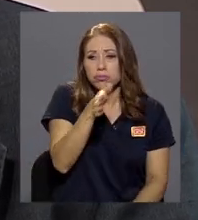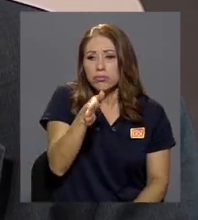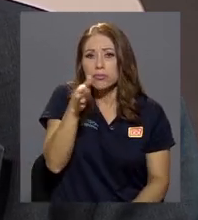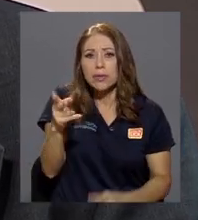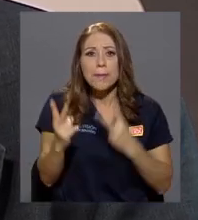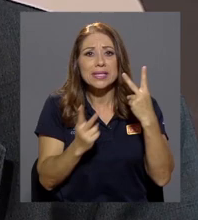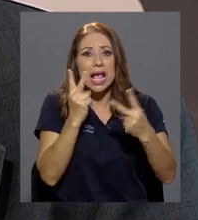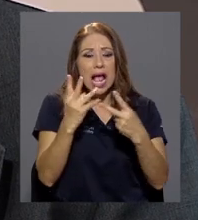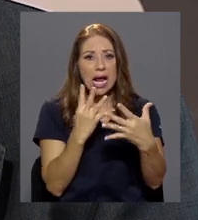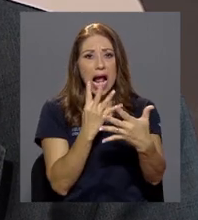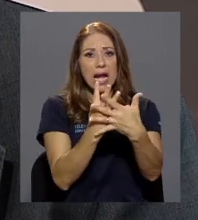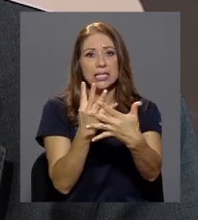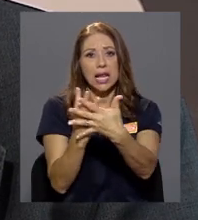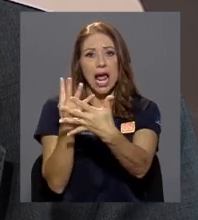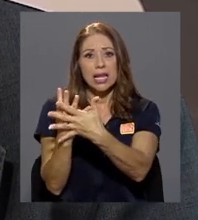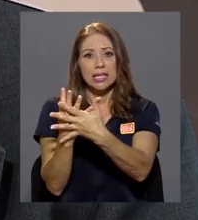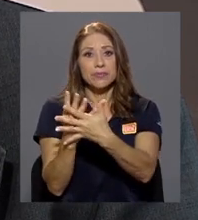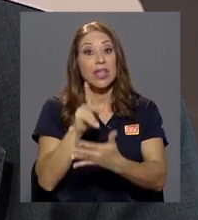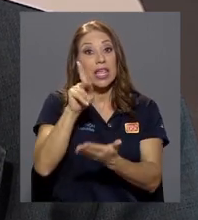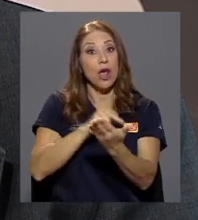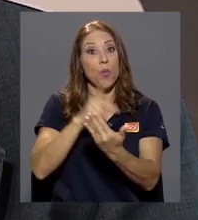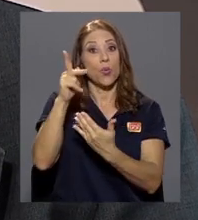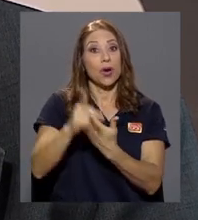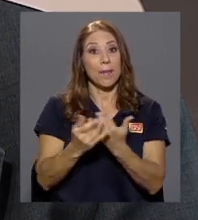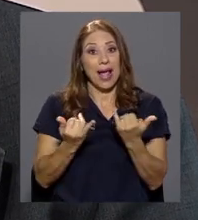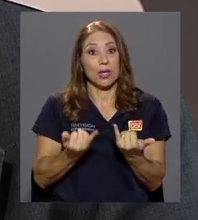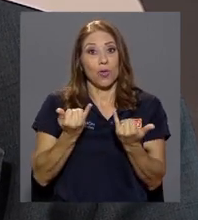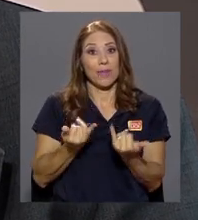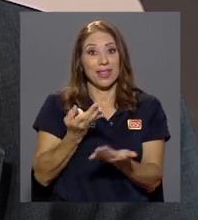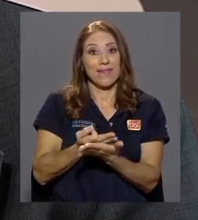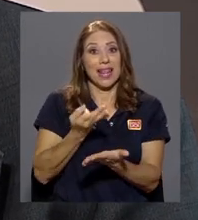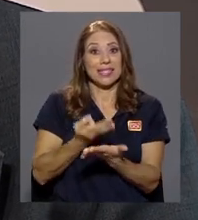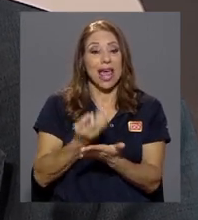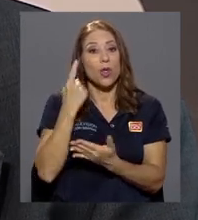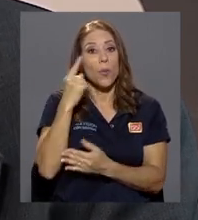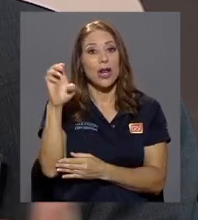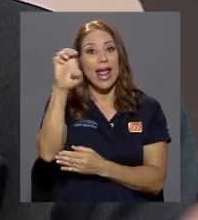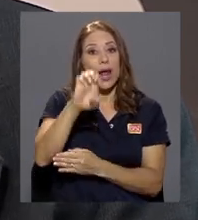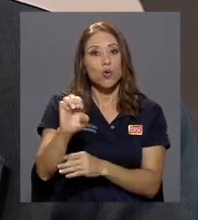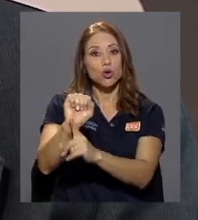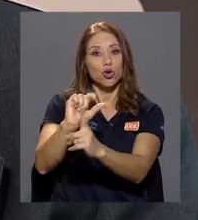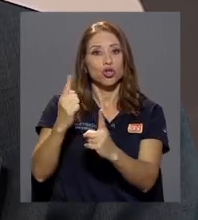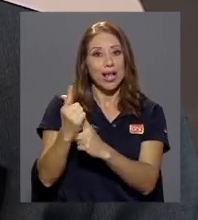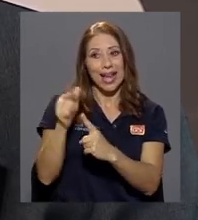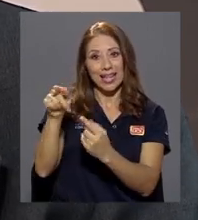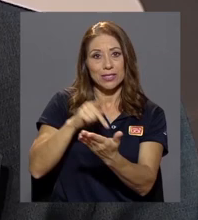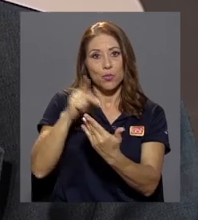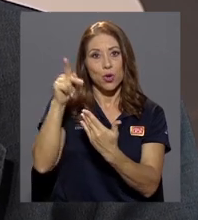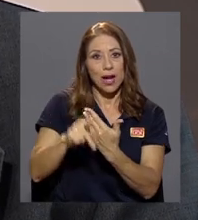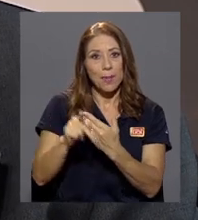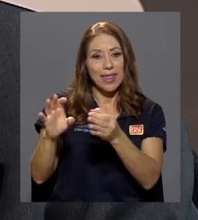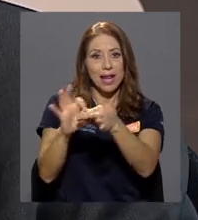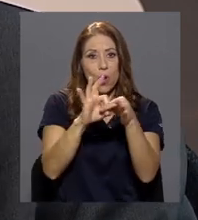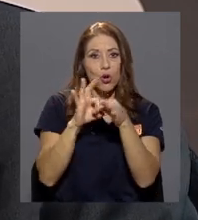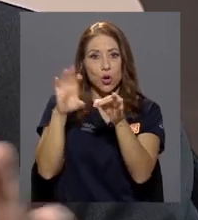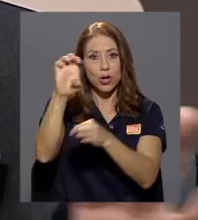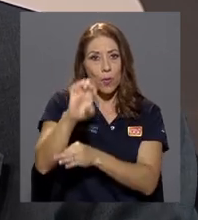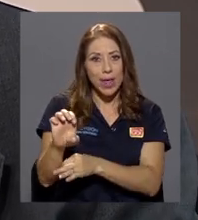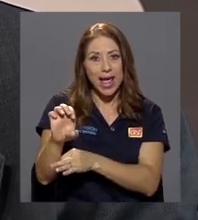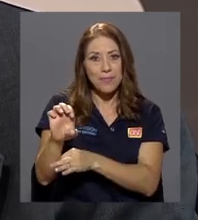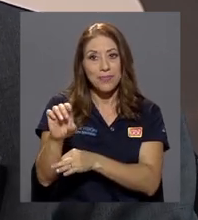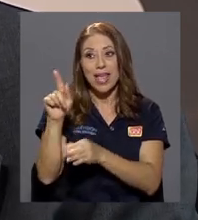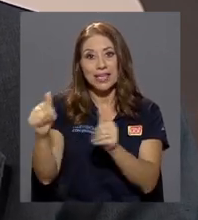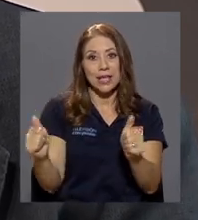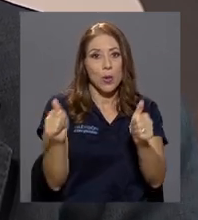un programa actualmente financiado por euro social un programa de la unión europea que se hace conjuntamente